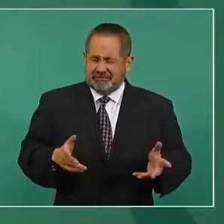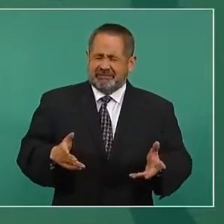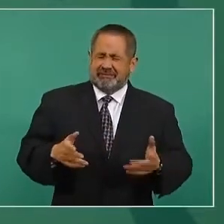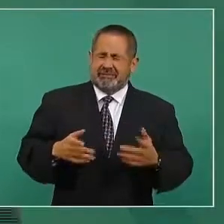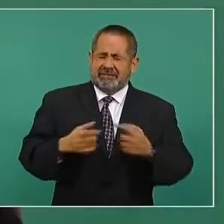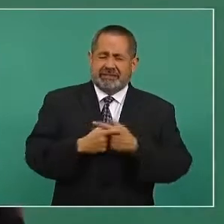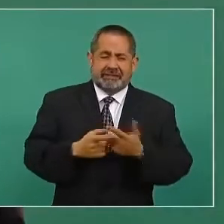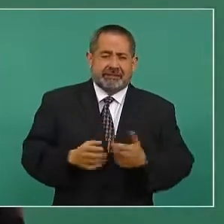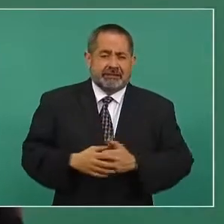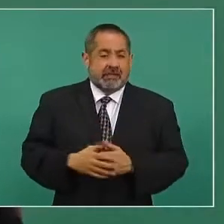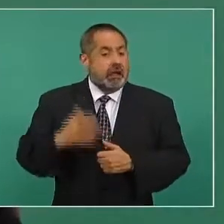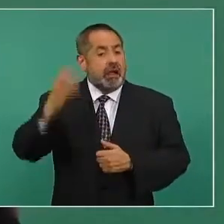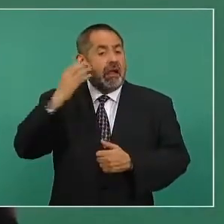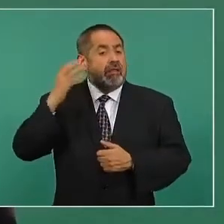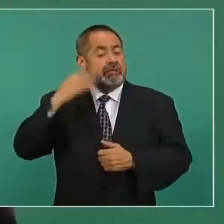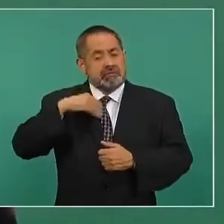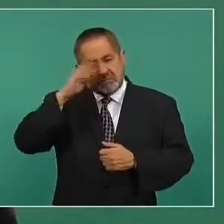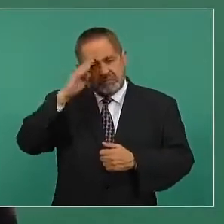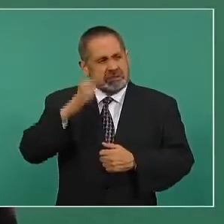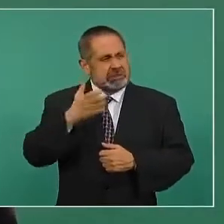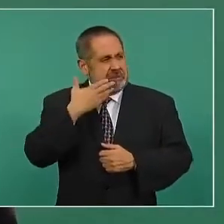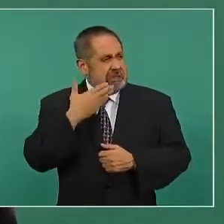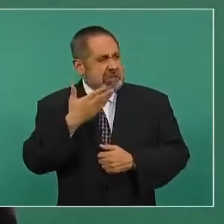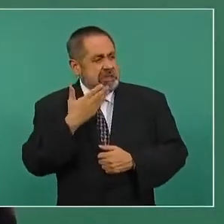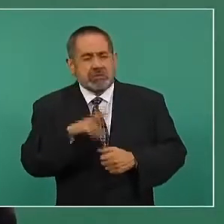Todo esto se veía normal.